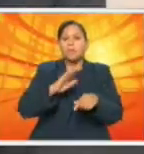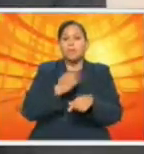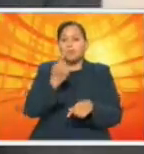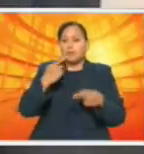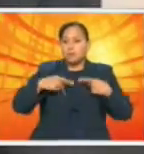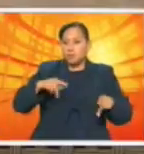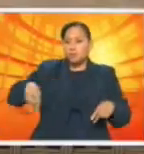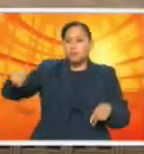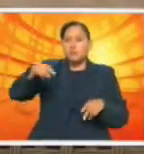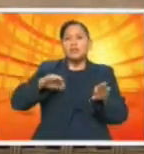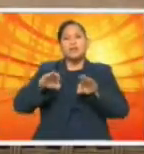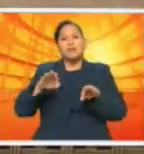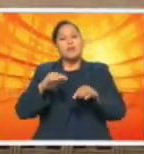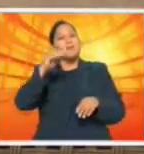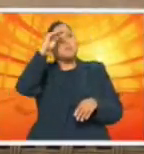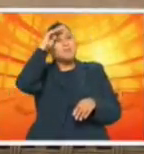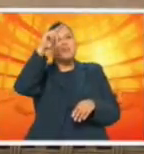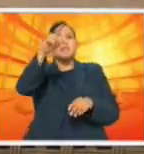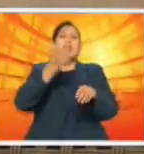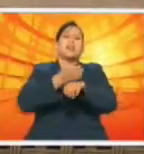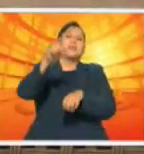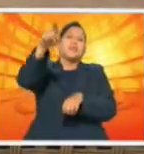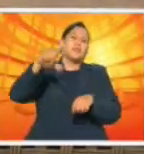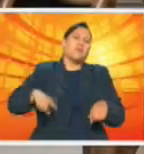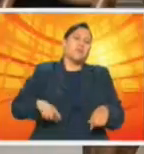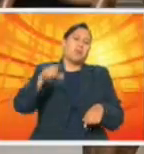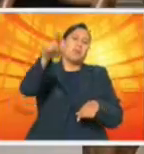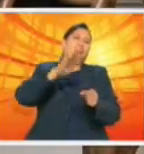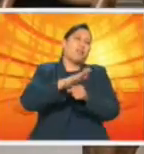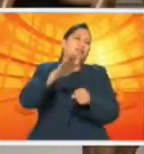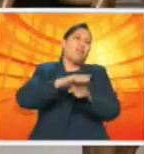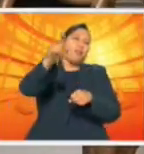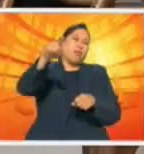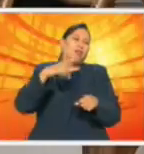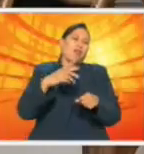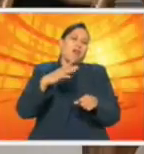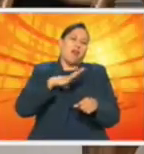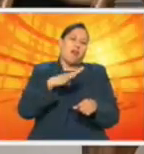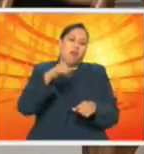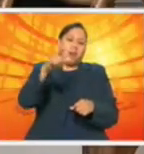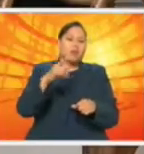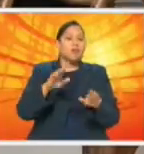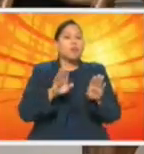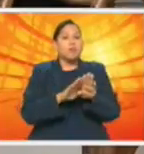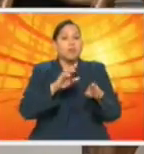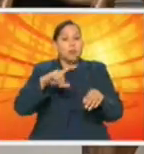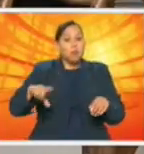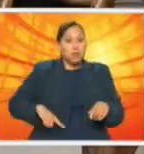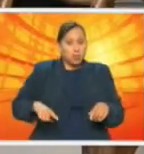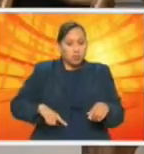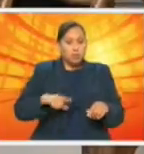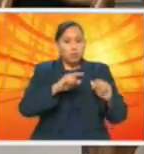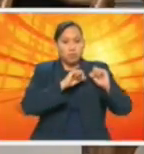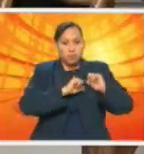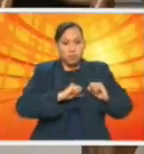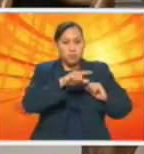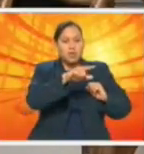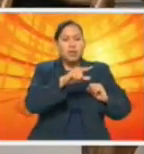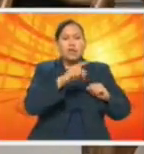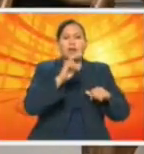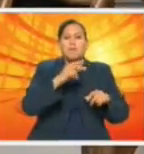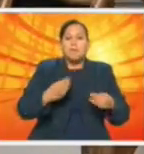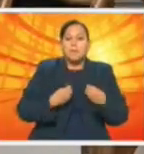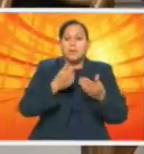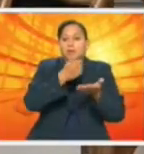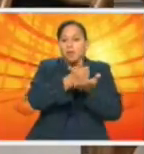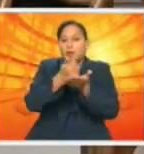puede estar esperando de que el Estado le resuelva todo, porque esa visión paternalista del Estado, de que el Estado te resuelva la vida, corresponde a